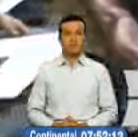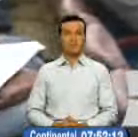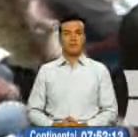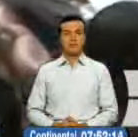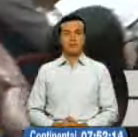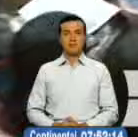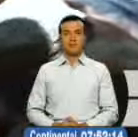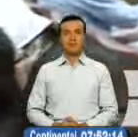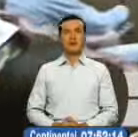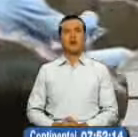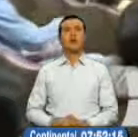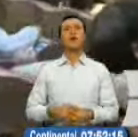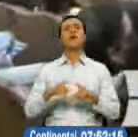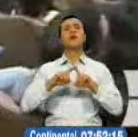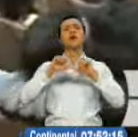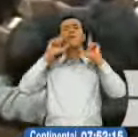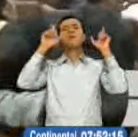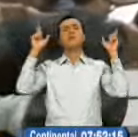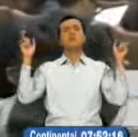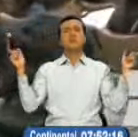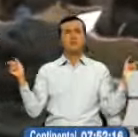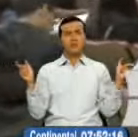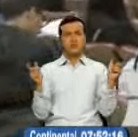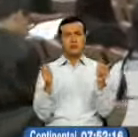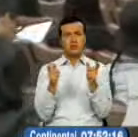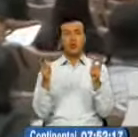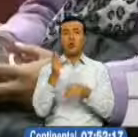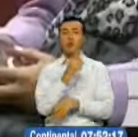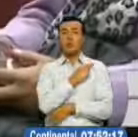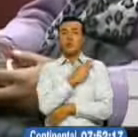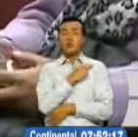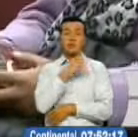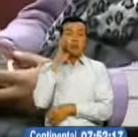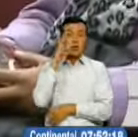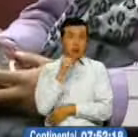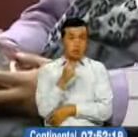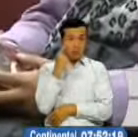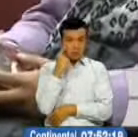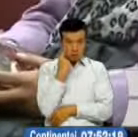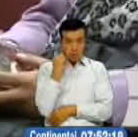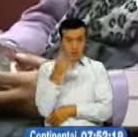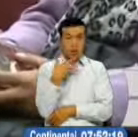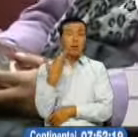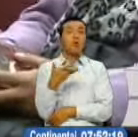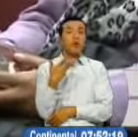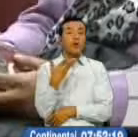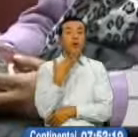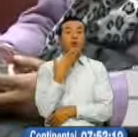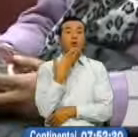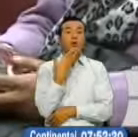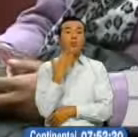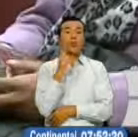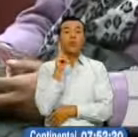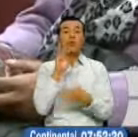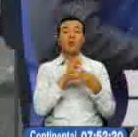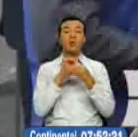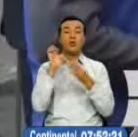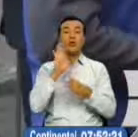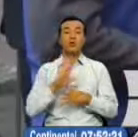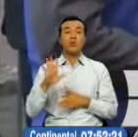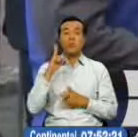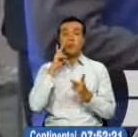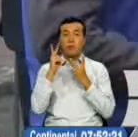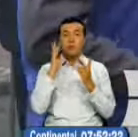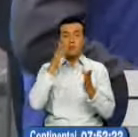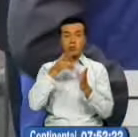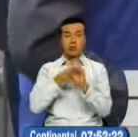Son pequeños y medianos empresarios los que llegaron a la Universidad de Cuenca para conocer detalles del acuerdo comercial con la Unión Europea.